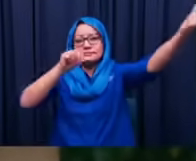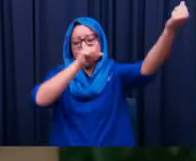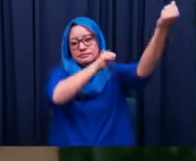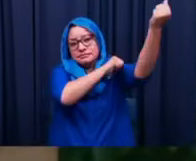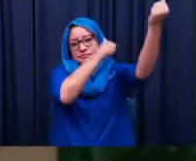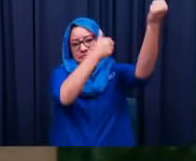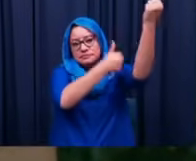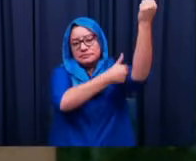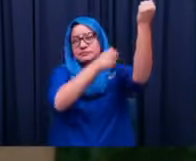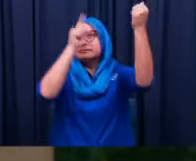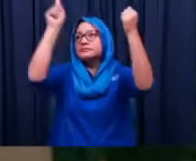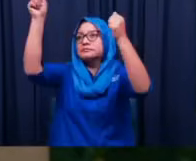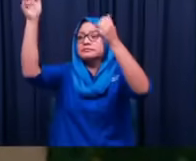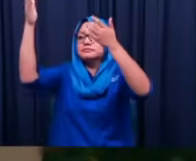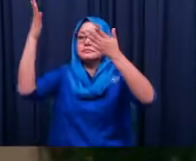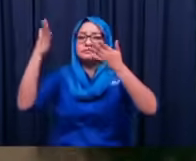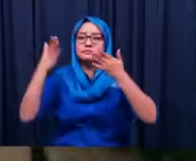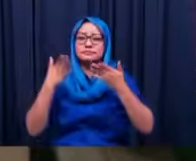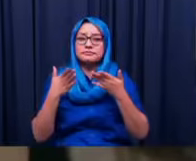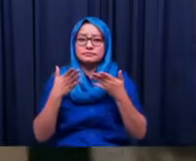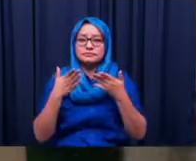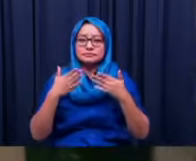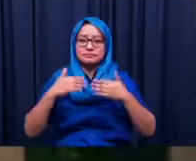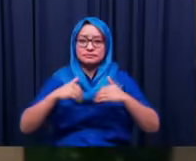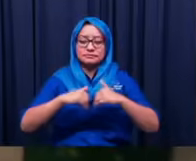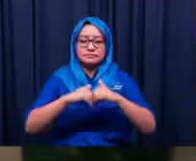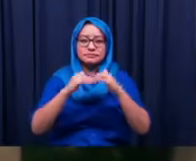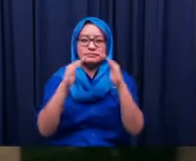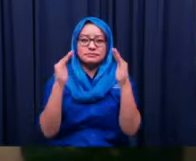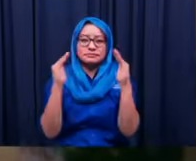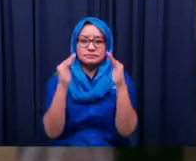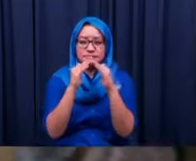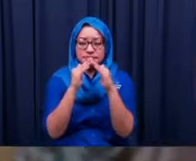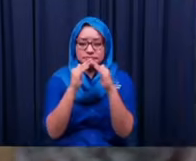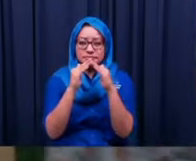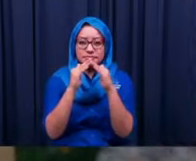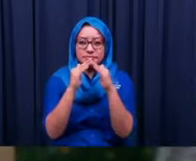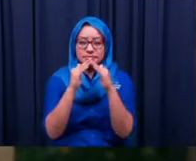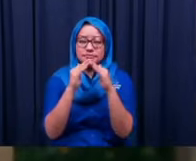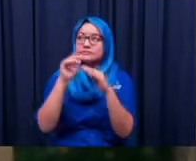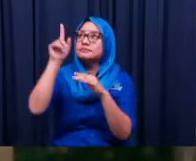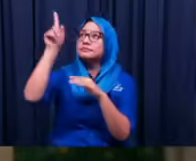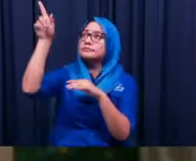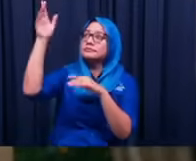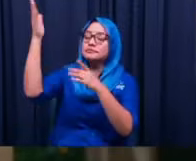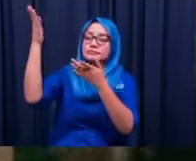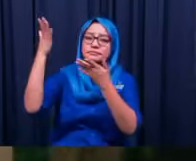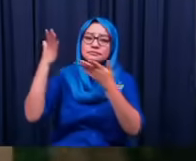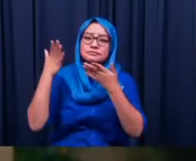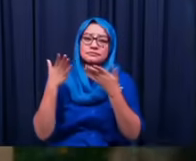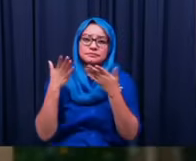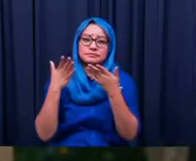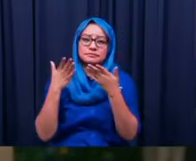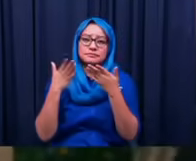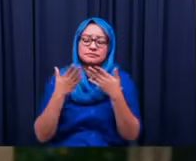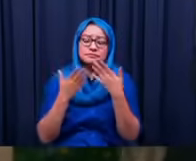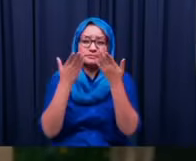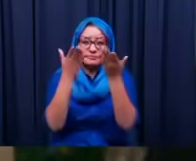me diste para edificar, porque para eso me la diste, para